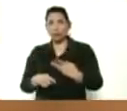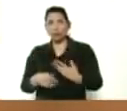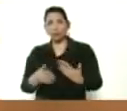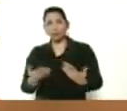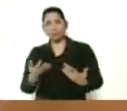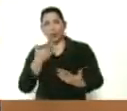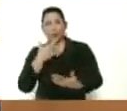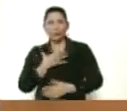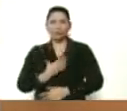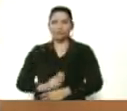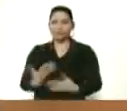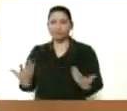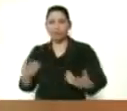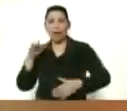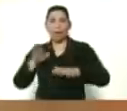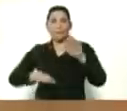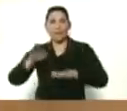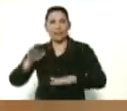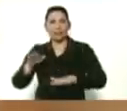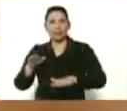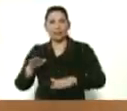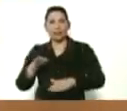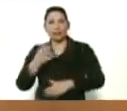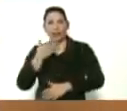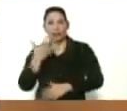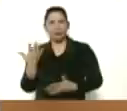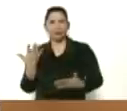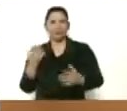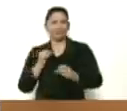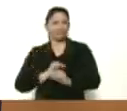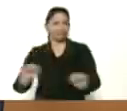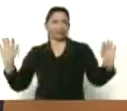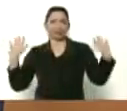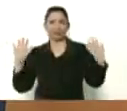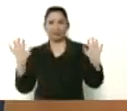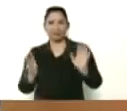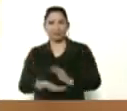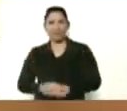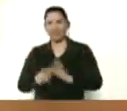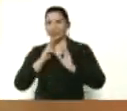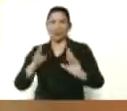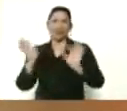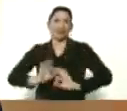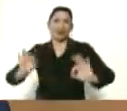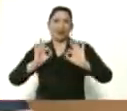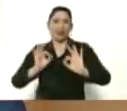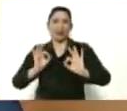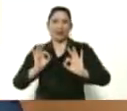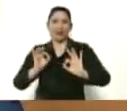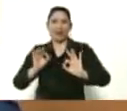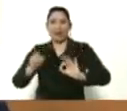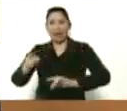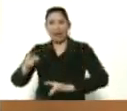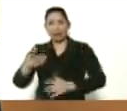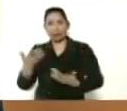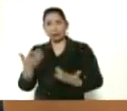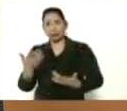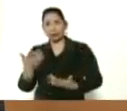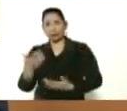de indignación, pero es una cosa que a veces provoca ni siquiera ya responderles, porque son tan burdos,